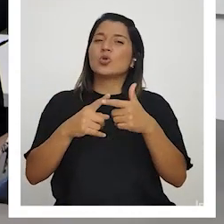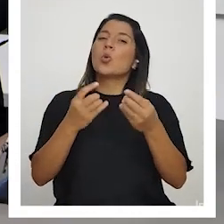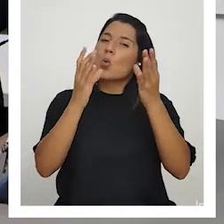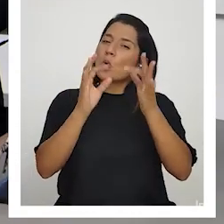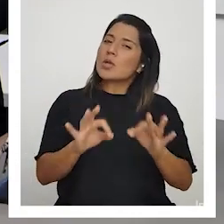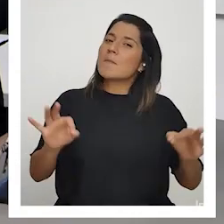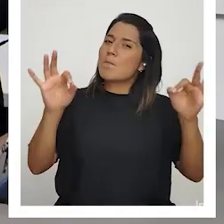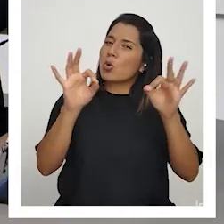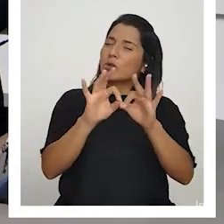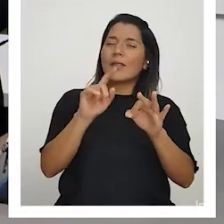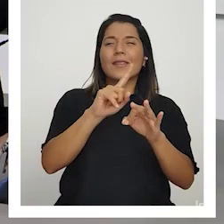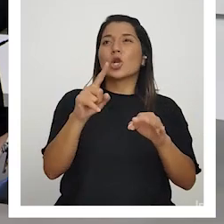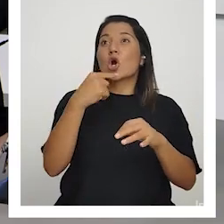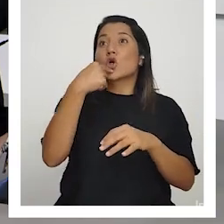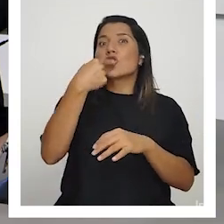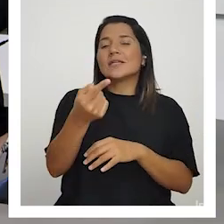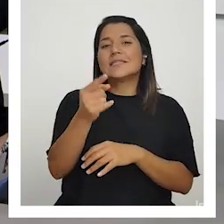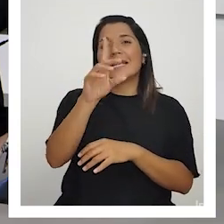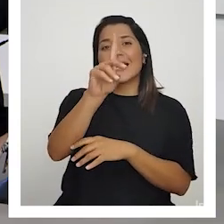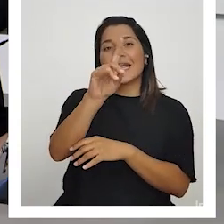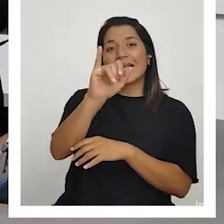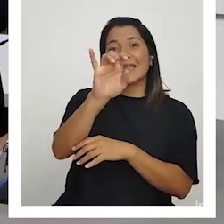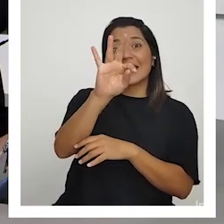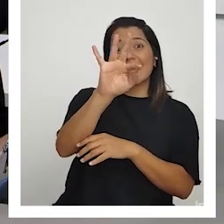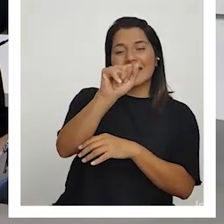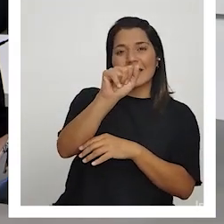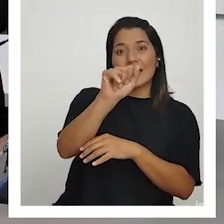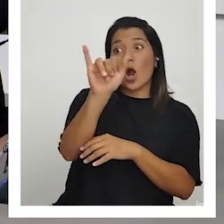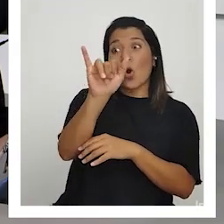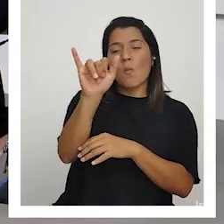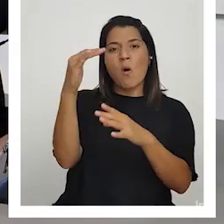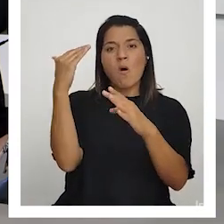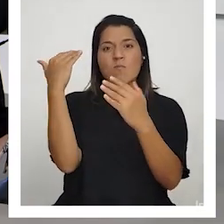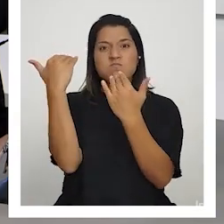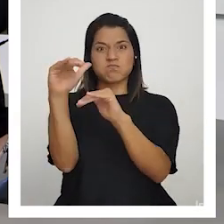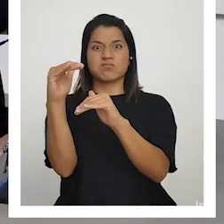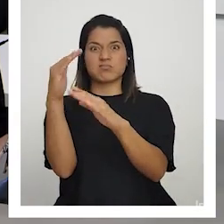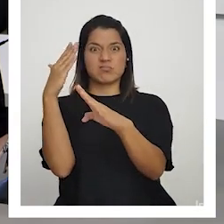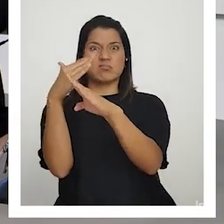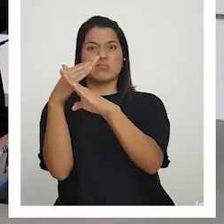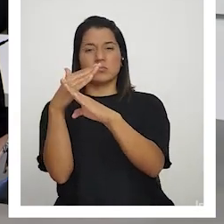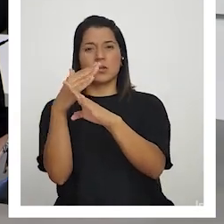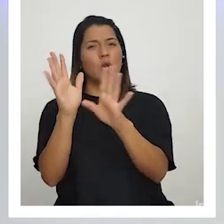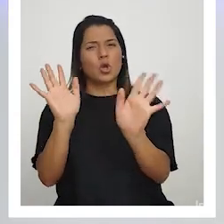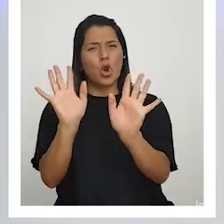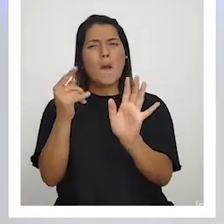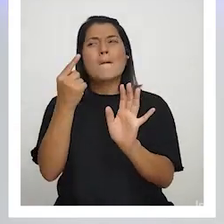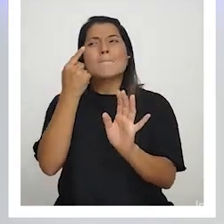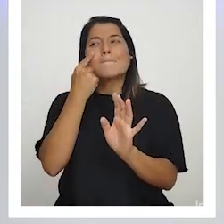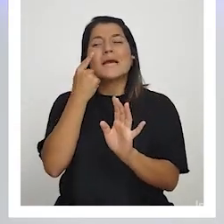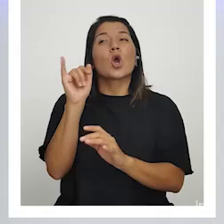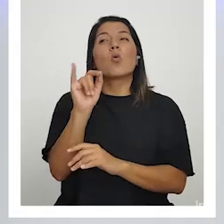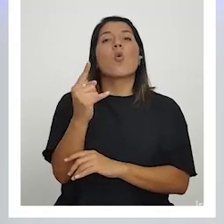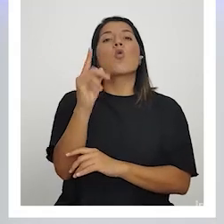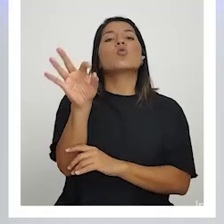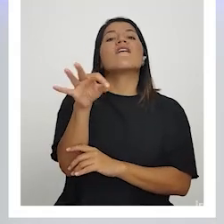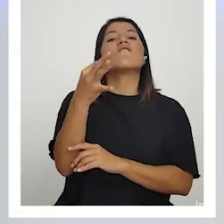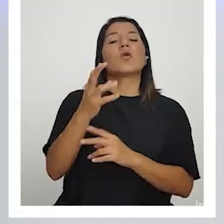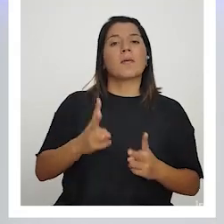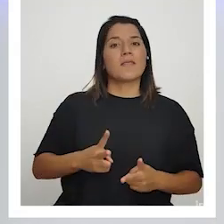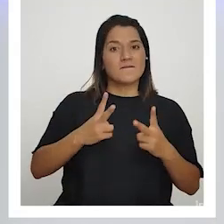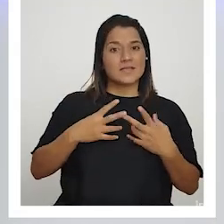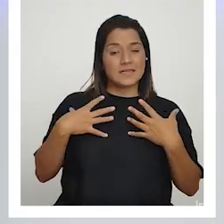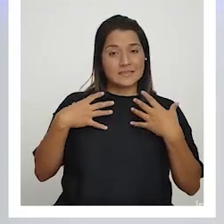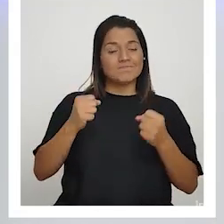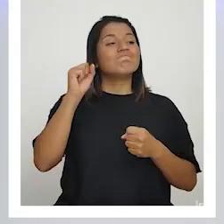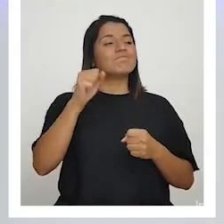de dieta como restricción, sino como estilo de vida. Sí, definitivamente podemos usar plan de alimentación